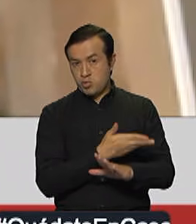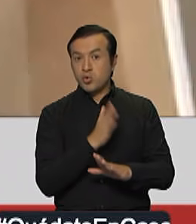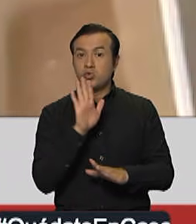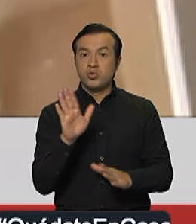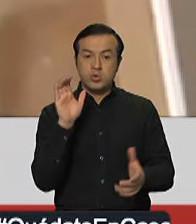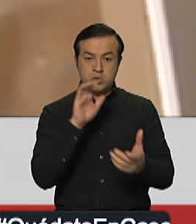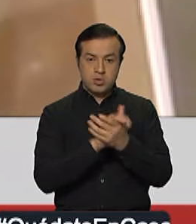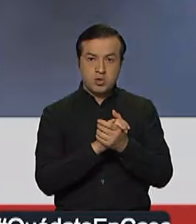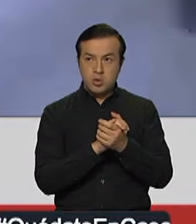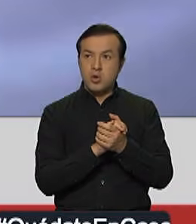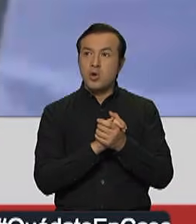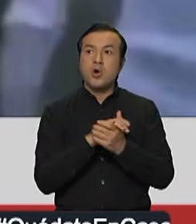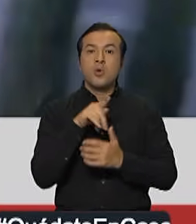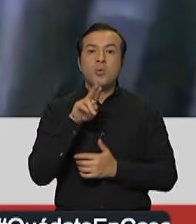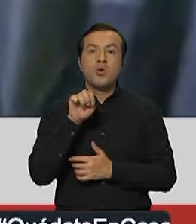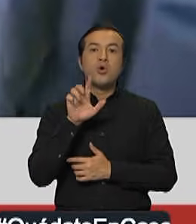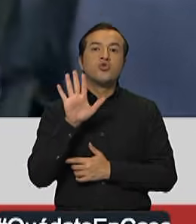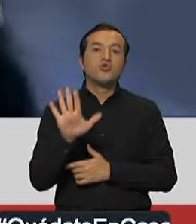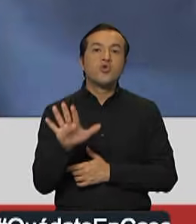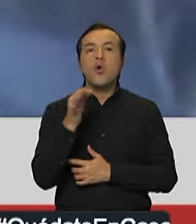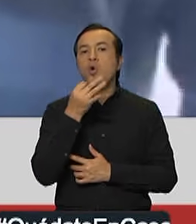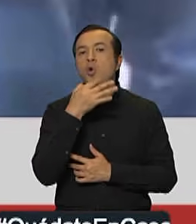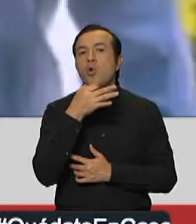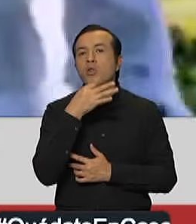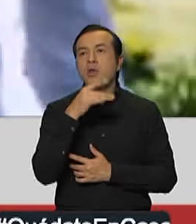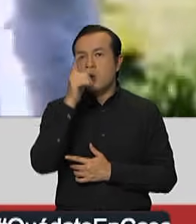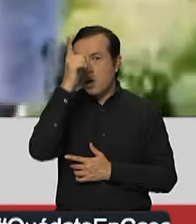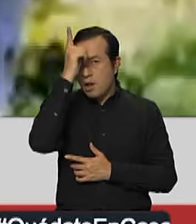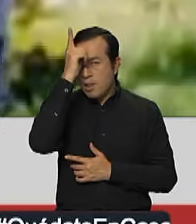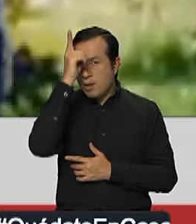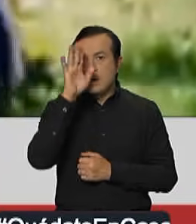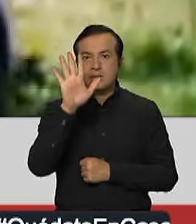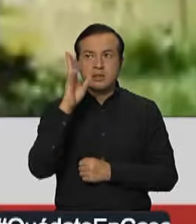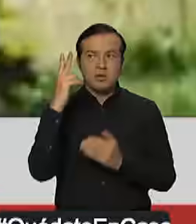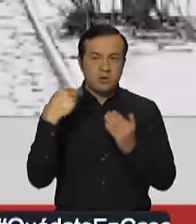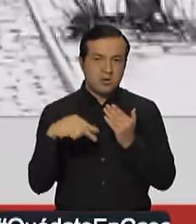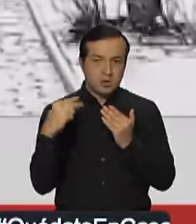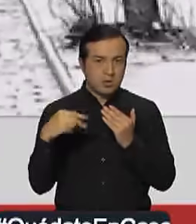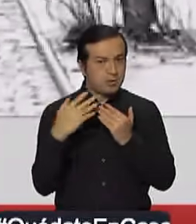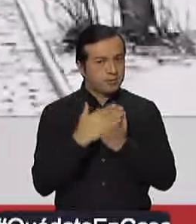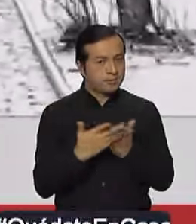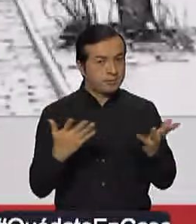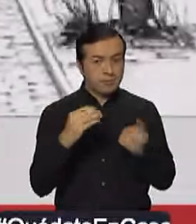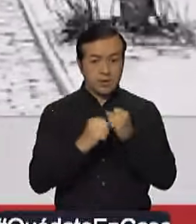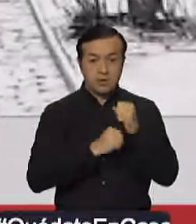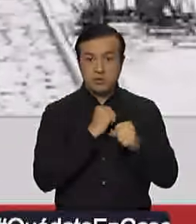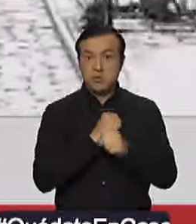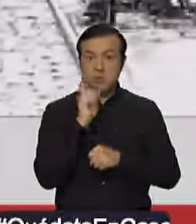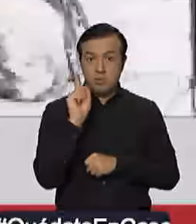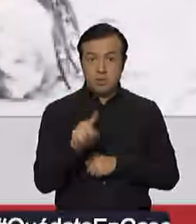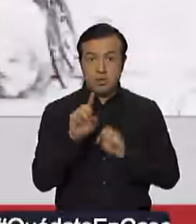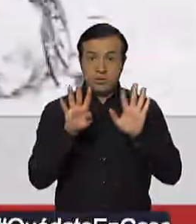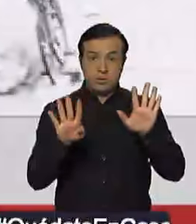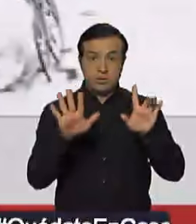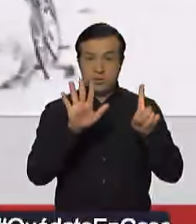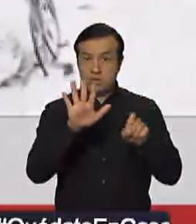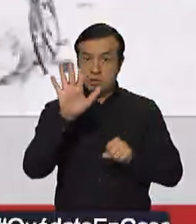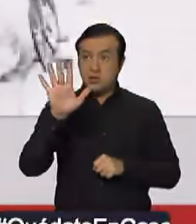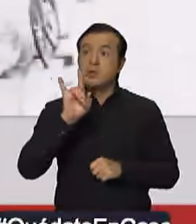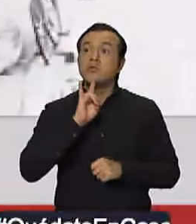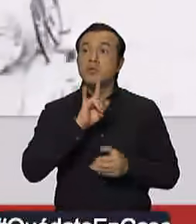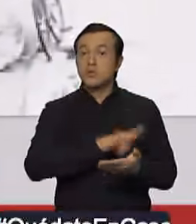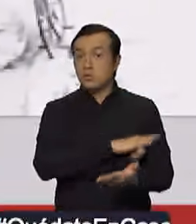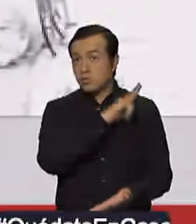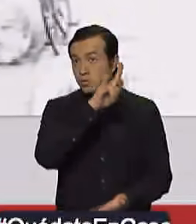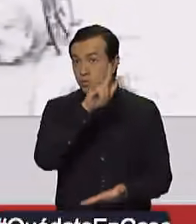Paul Klein Wolf, de origen judío alemán, con quien tuvo 5 hijos. En 1965, un viaje a Estados